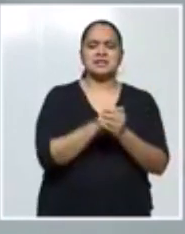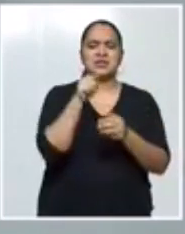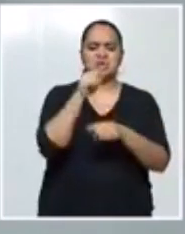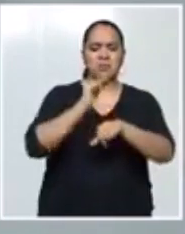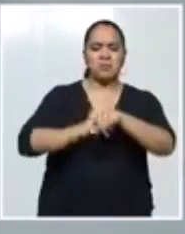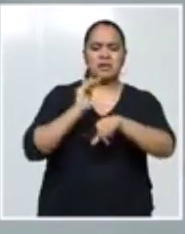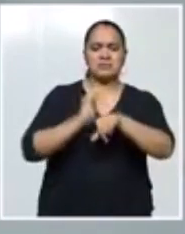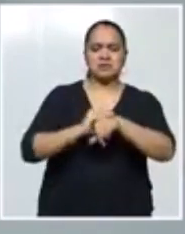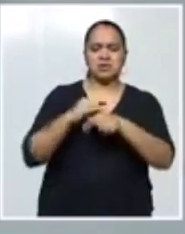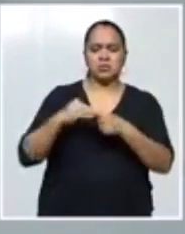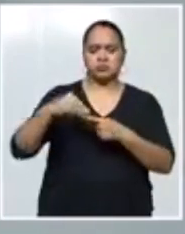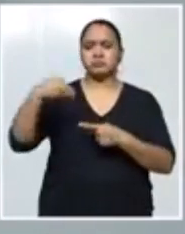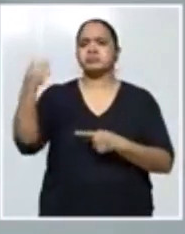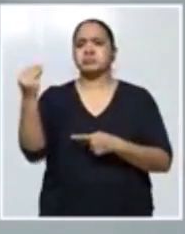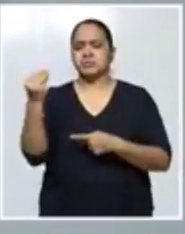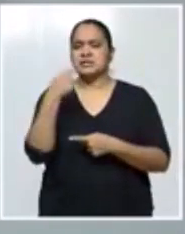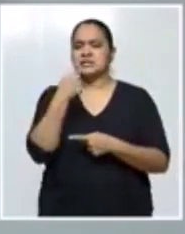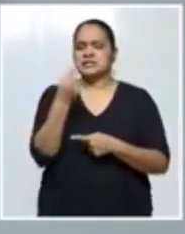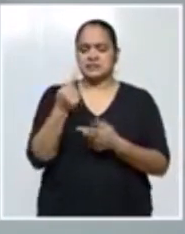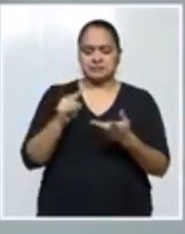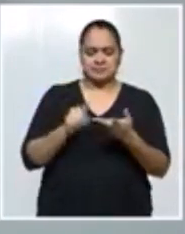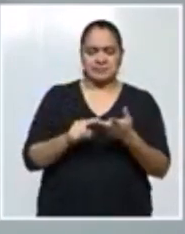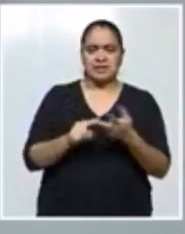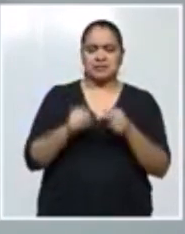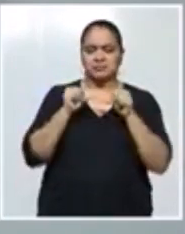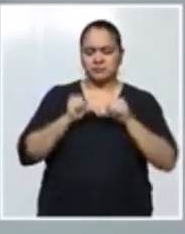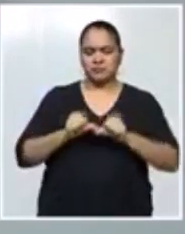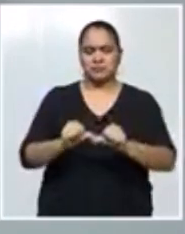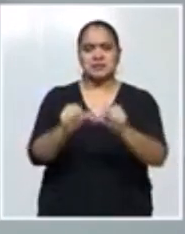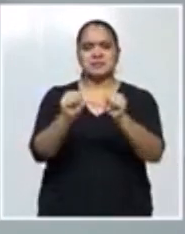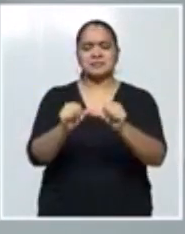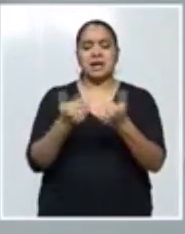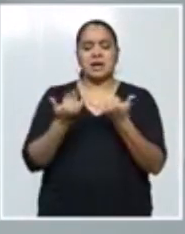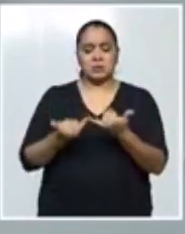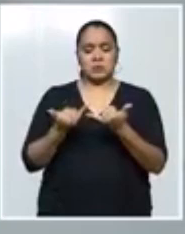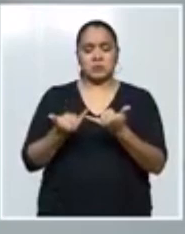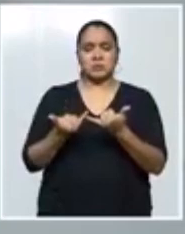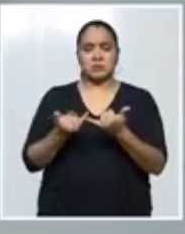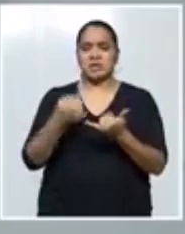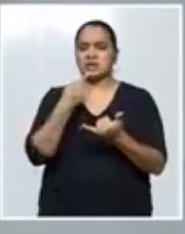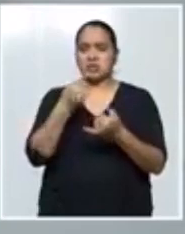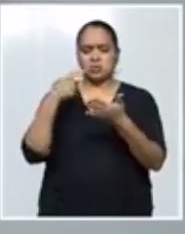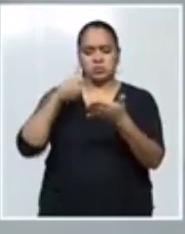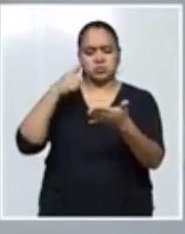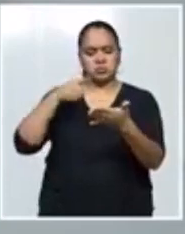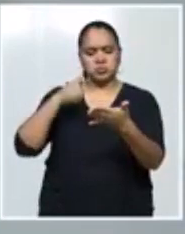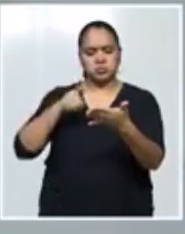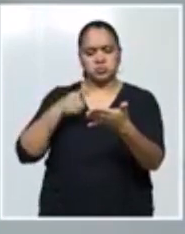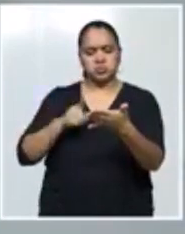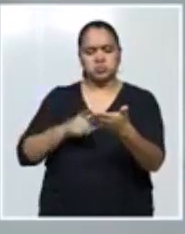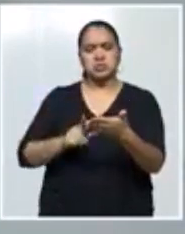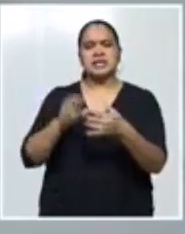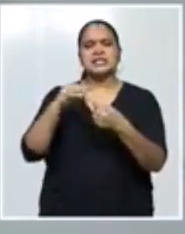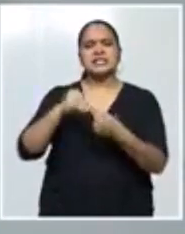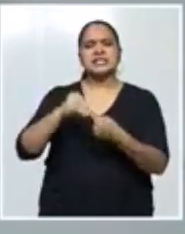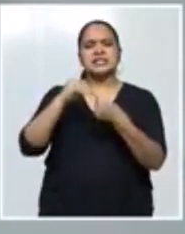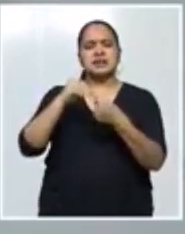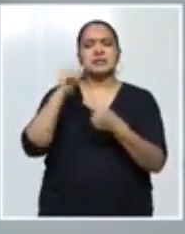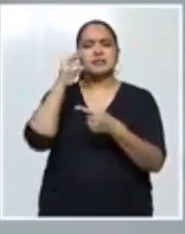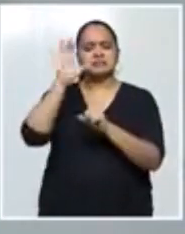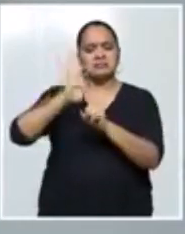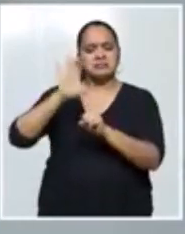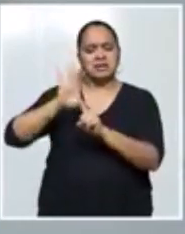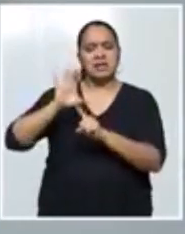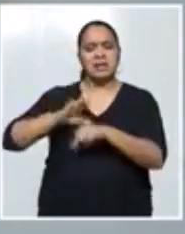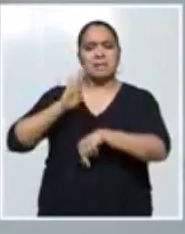otorgados por el comité de excepciones siguen vigente actualmente se está revisando de manera exhaustiva cada uno